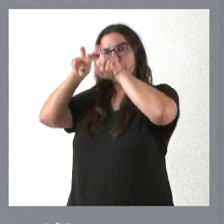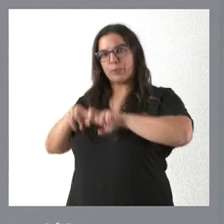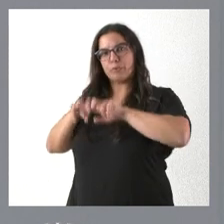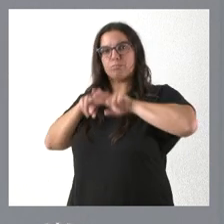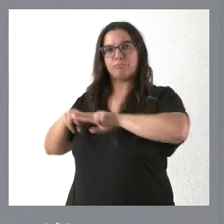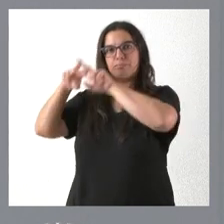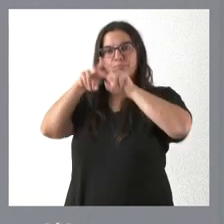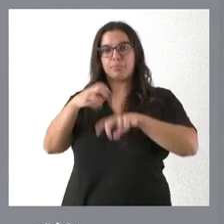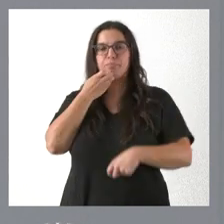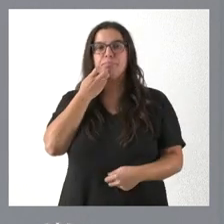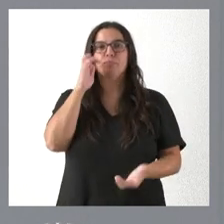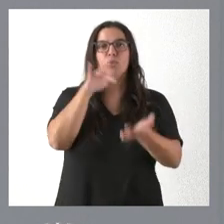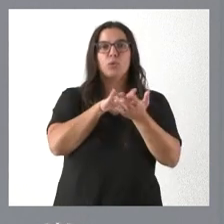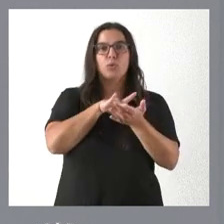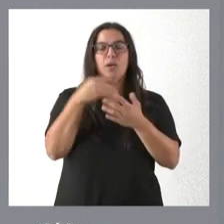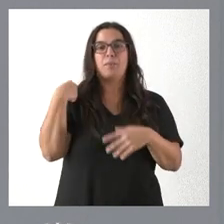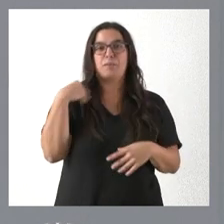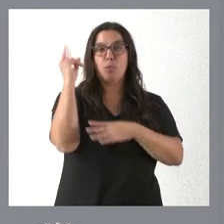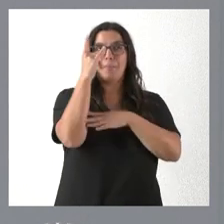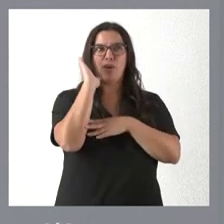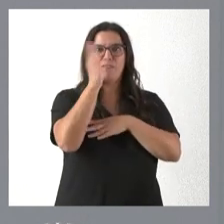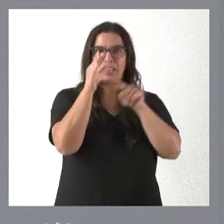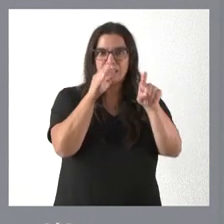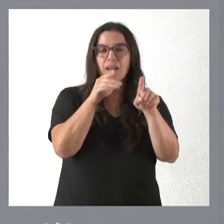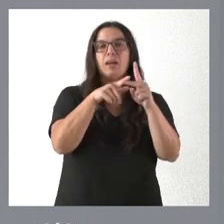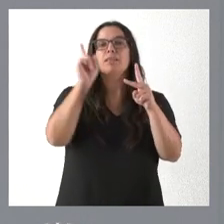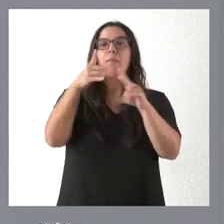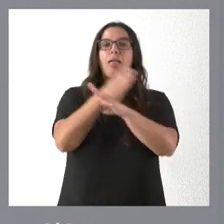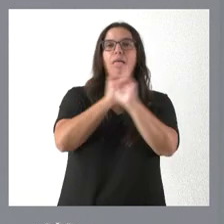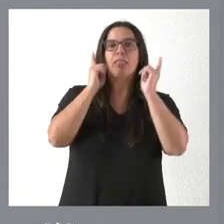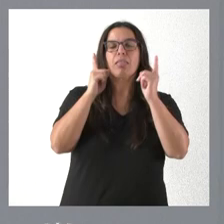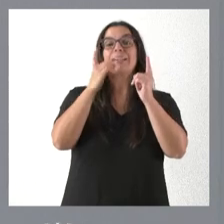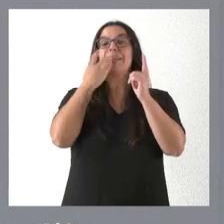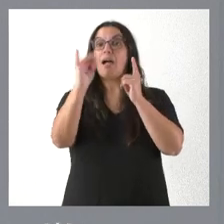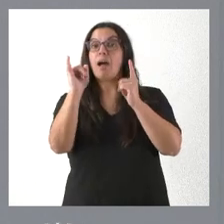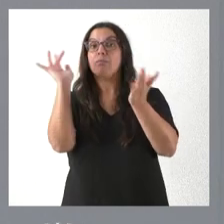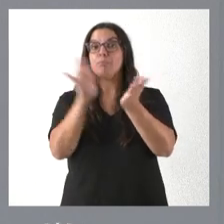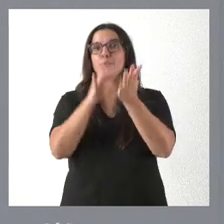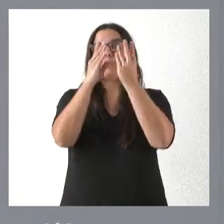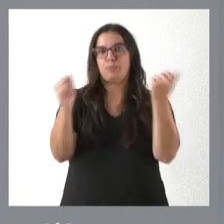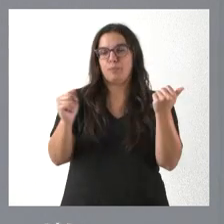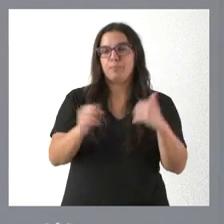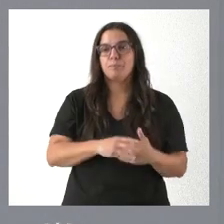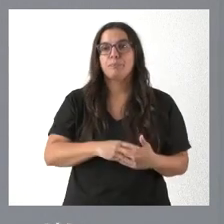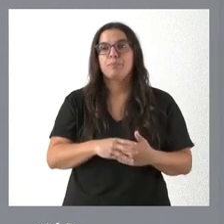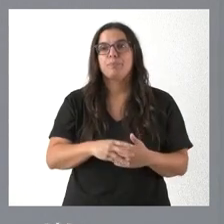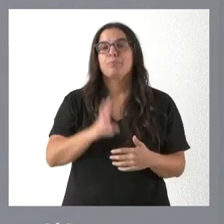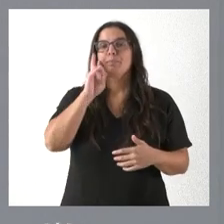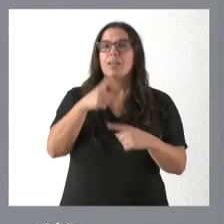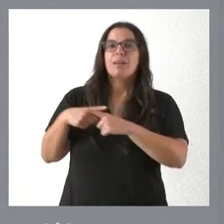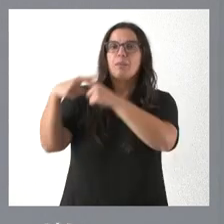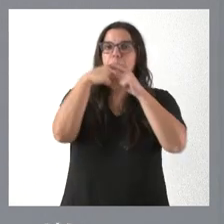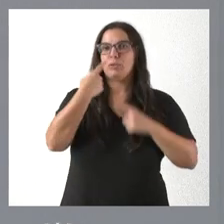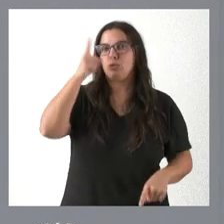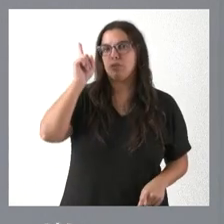presencia del nematodo del pino y para trabajos de prevención y erradicación de la enfermedad tienen ustedes su distribución